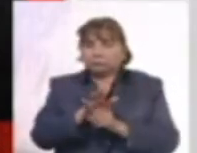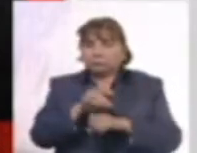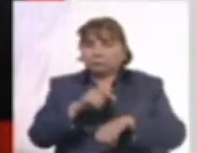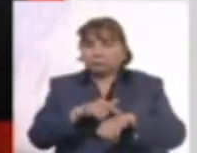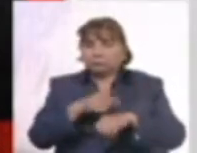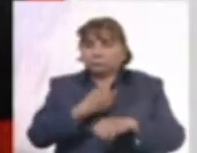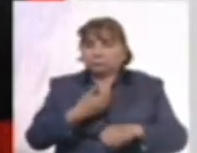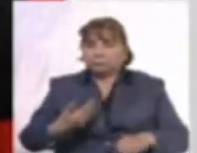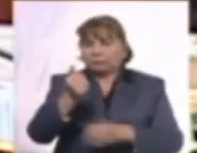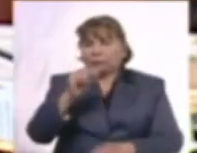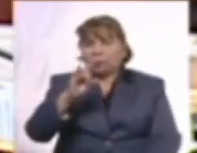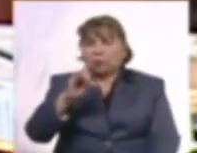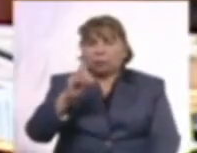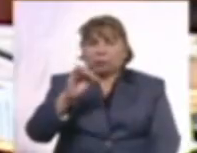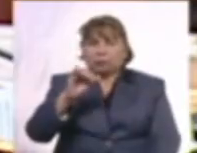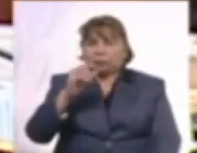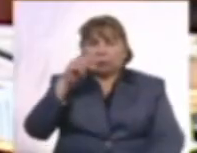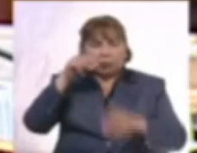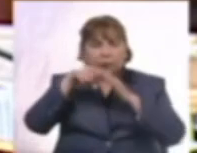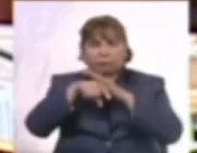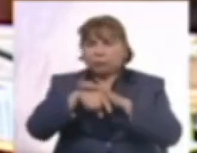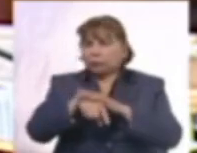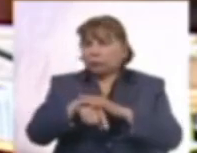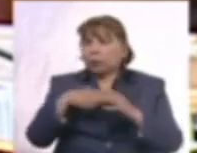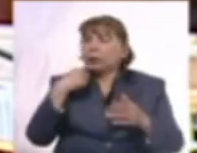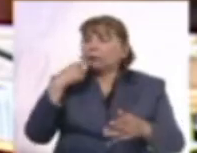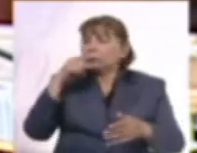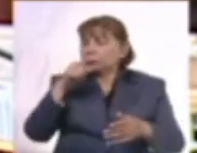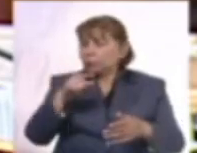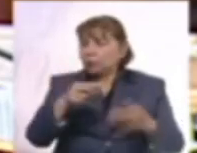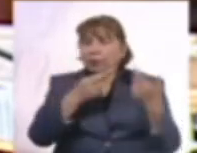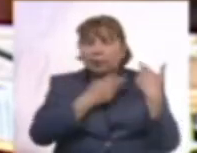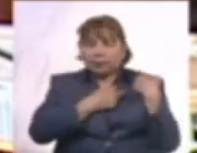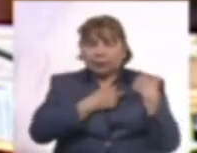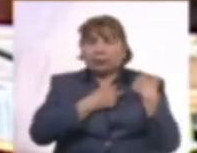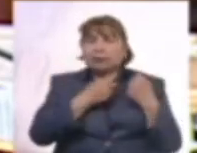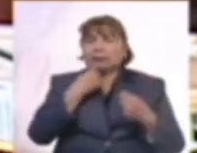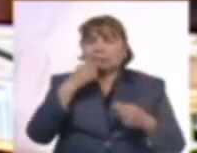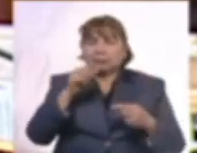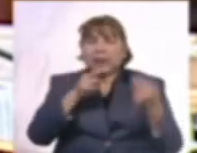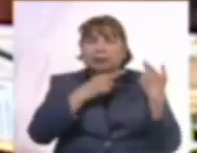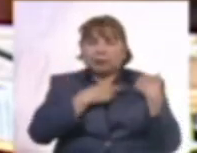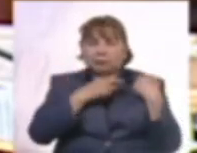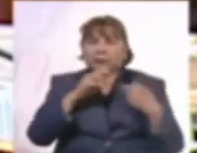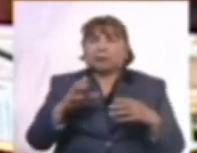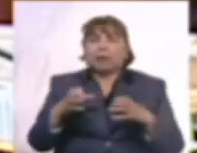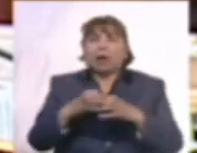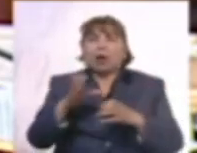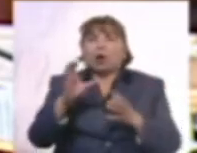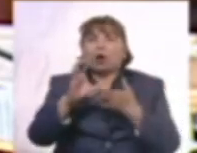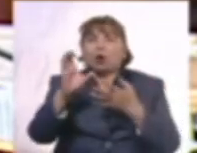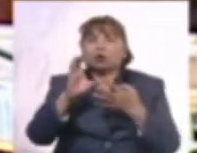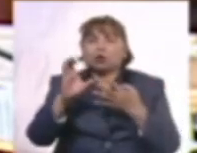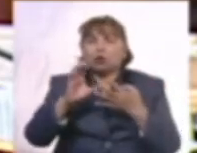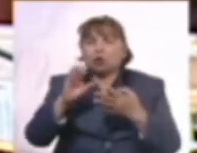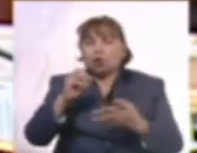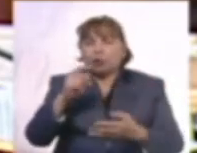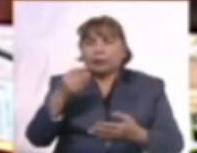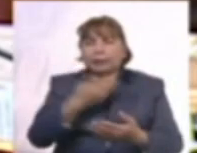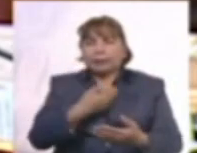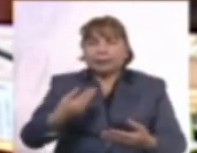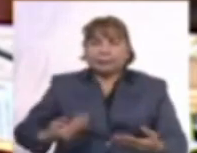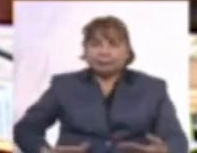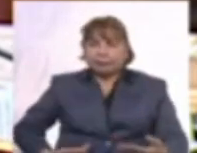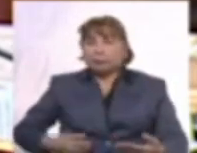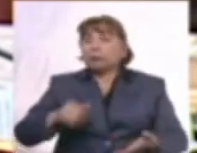durante su gobierno? A fondo, esto estuvo a cargo y está a cargo de la Contraloría General de la